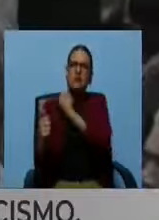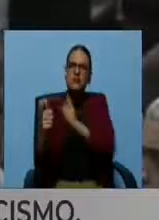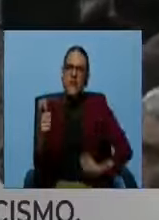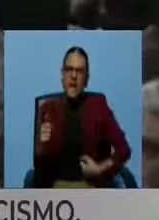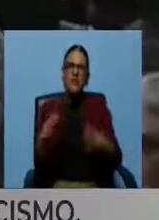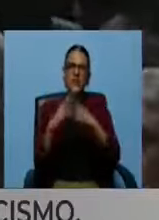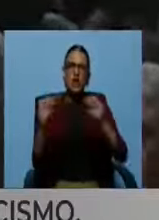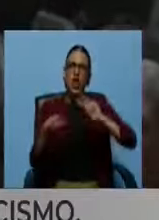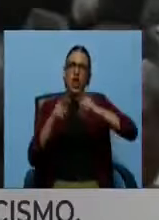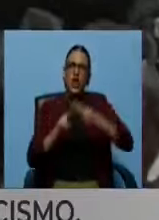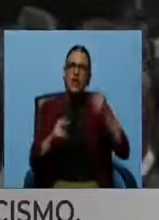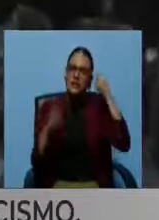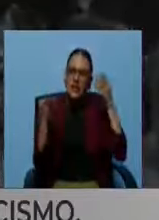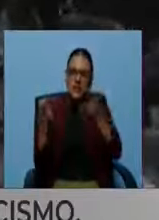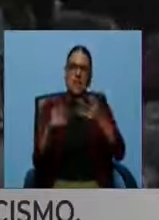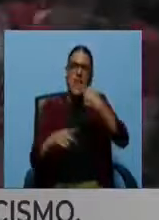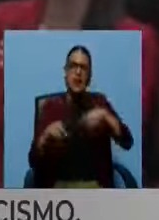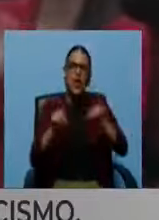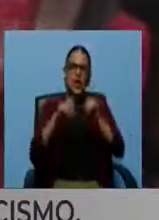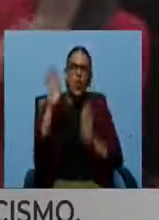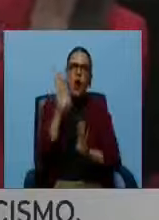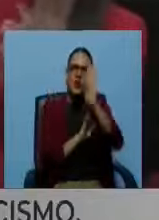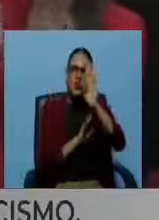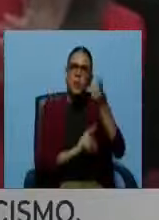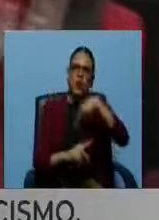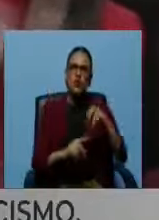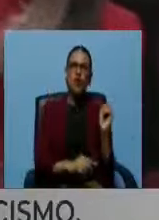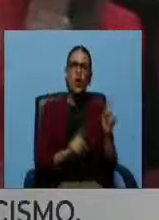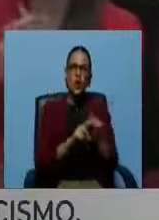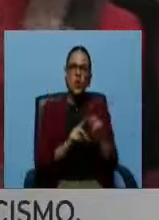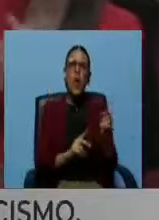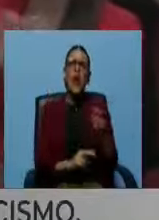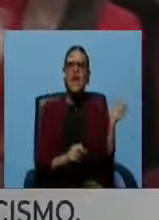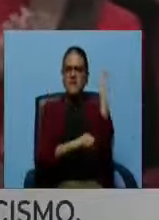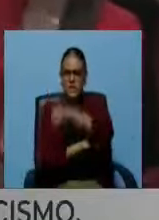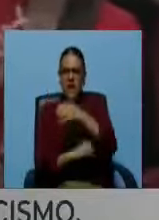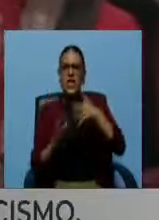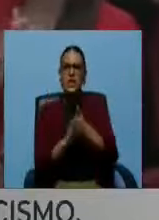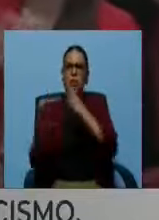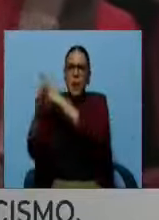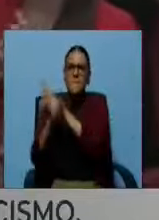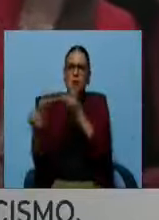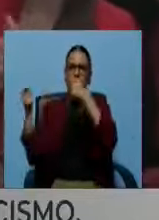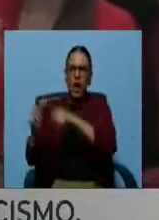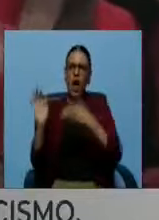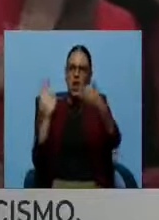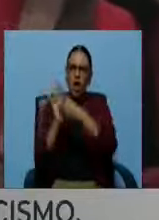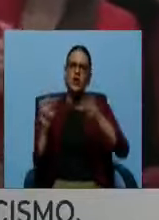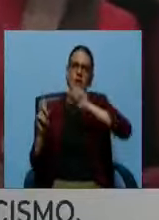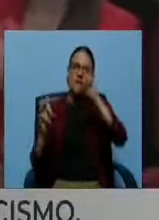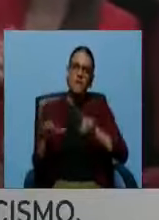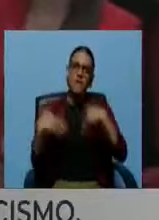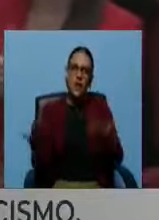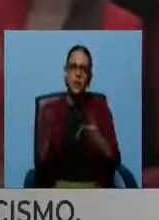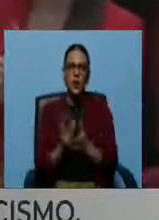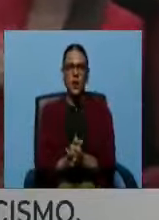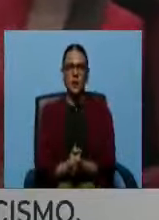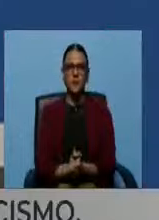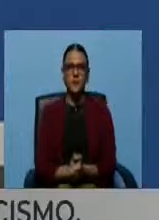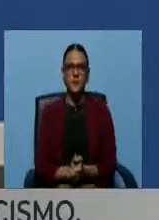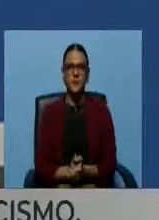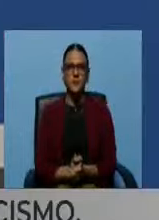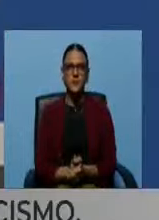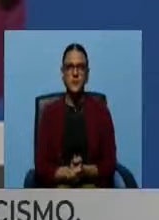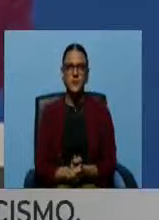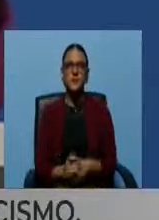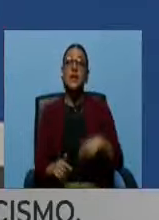que significa superar y vencer el bloqueo económico criminal contra Venezuela. Y